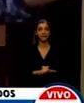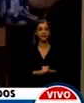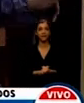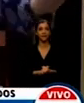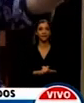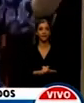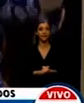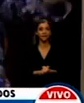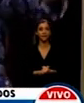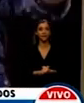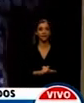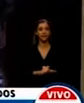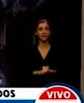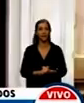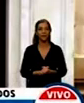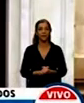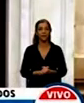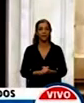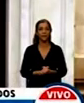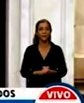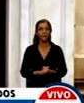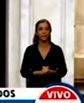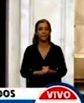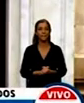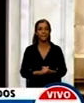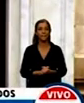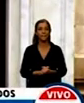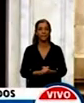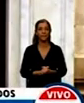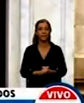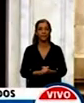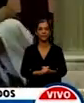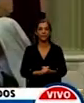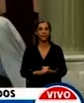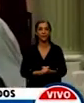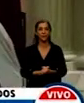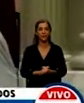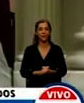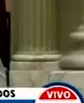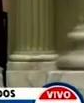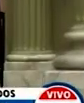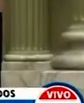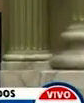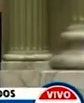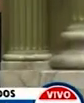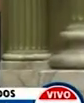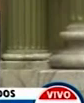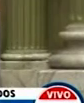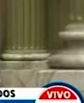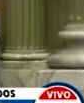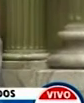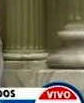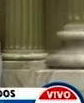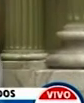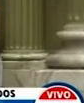que ya esté reglamentada y que empiece a cumplirse, ya que imagino que hay muchas familias que están necesitando de